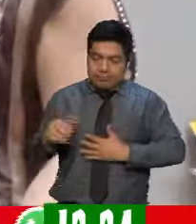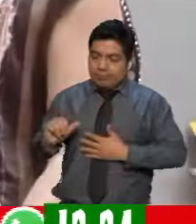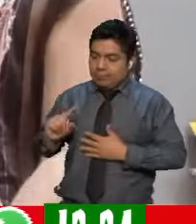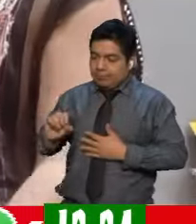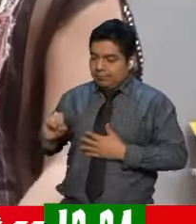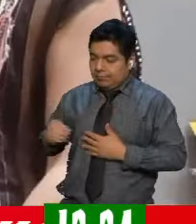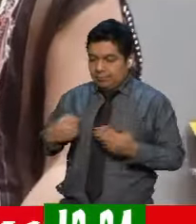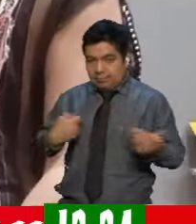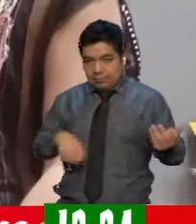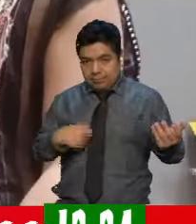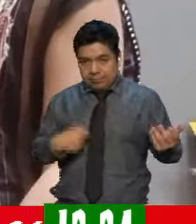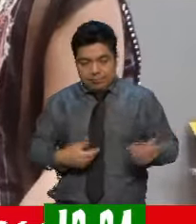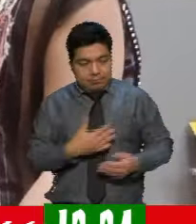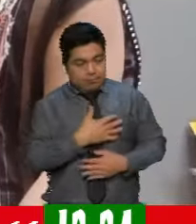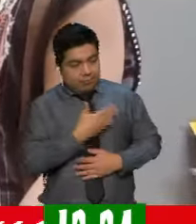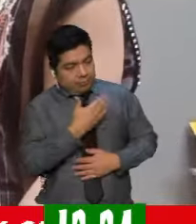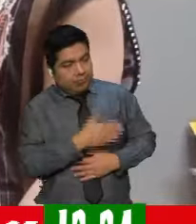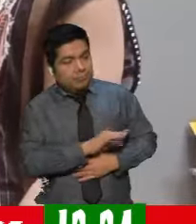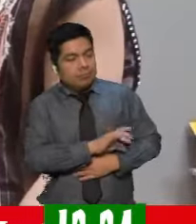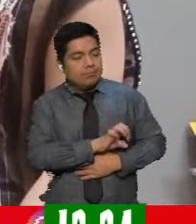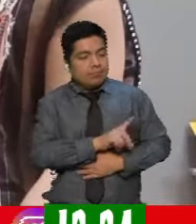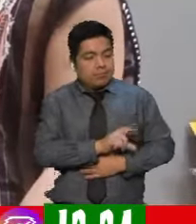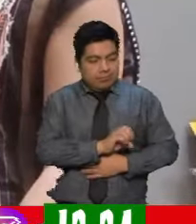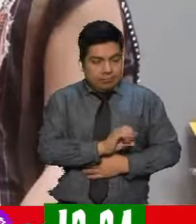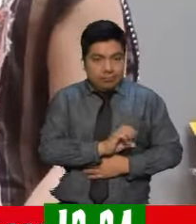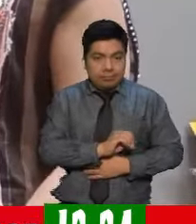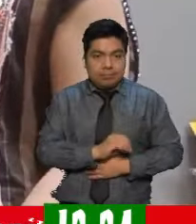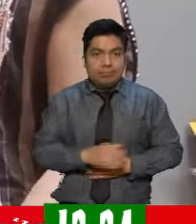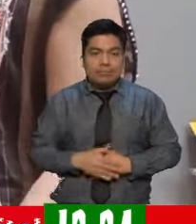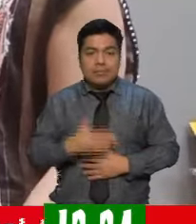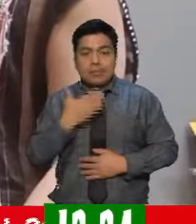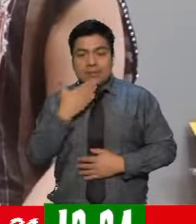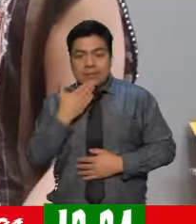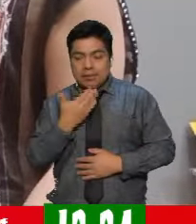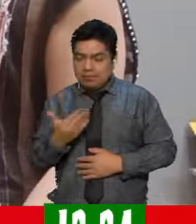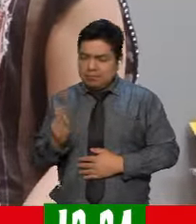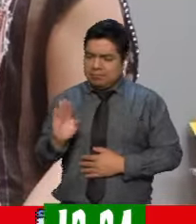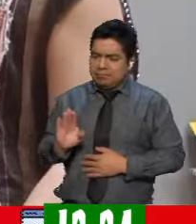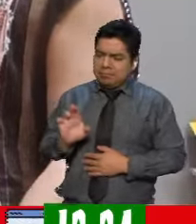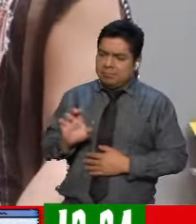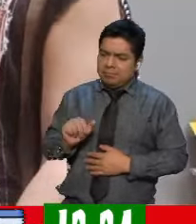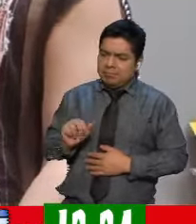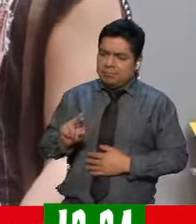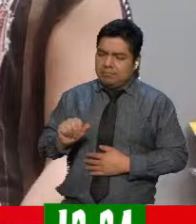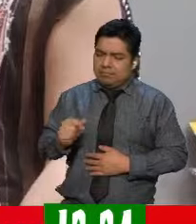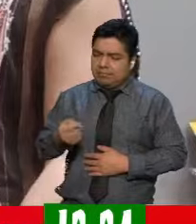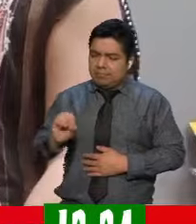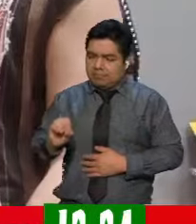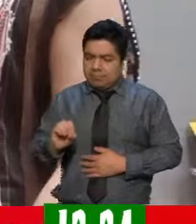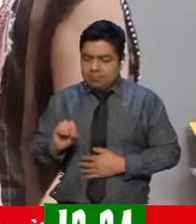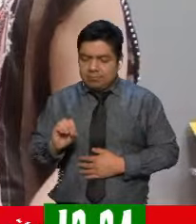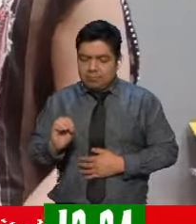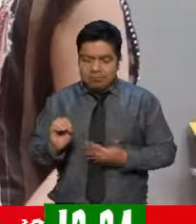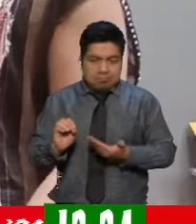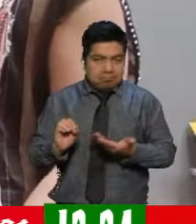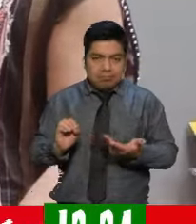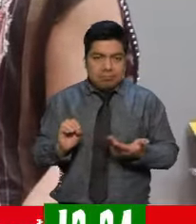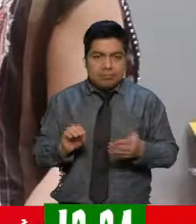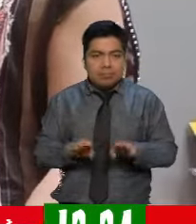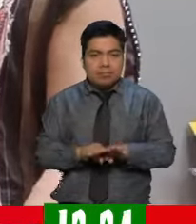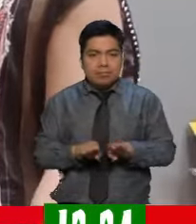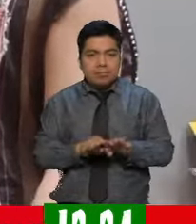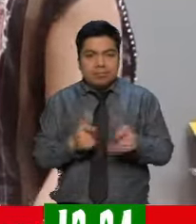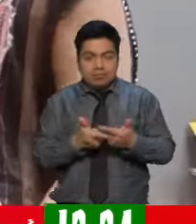guitarrista. ¿Qué onda? ¿Cómo están? Yo soy el Luterio de Buen Rostro. Buen Rostro, una banda, digamos que con un